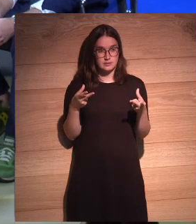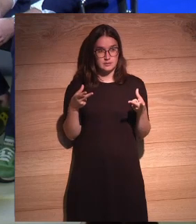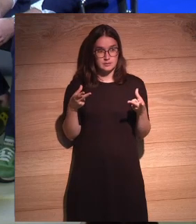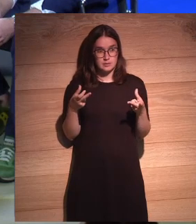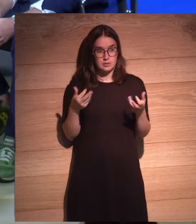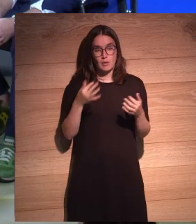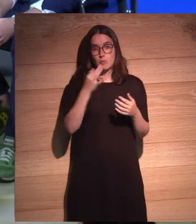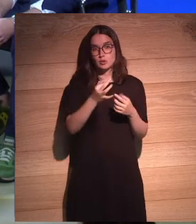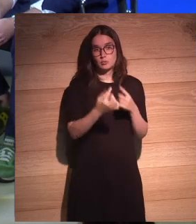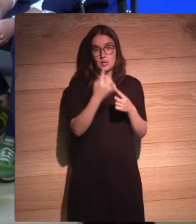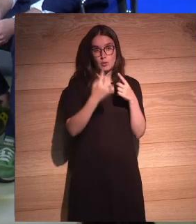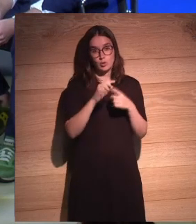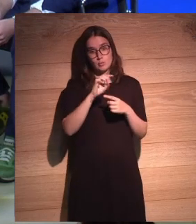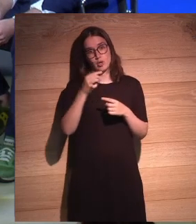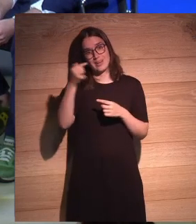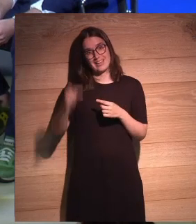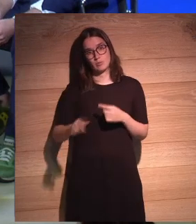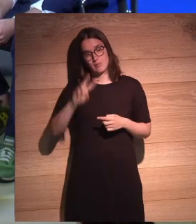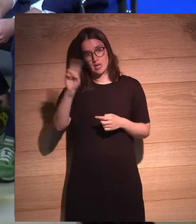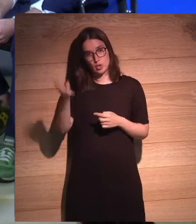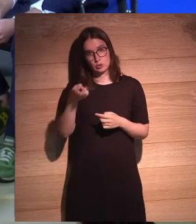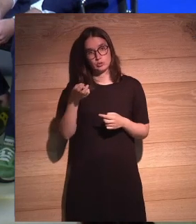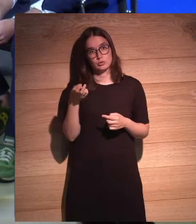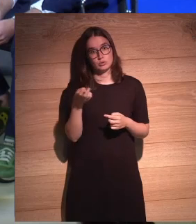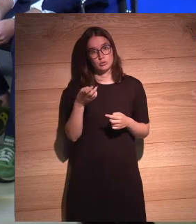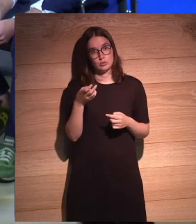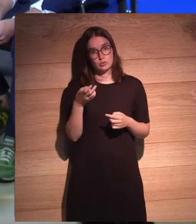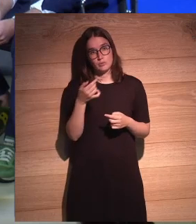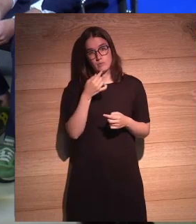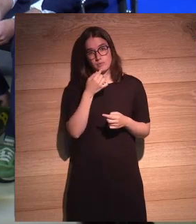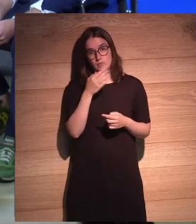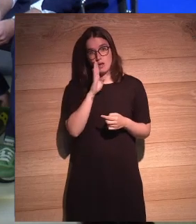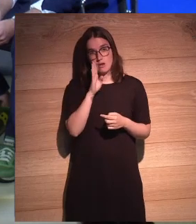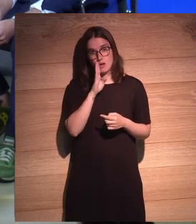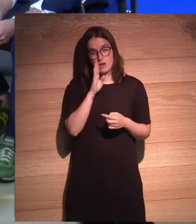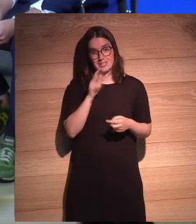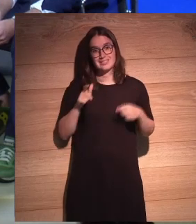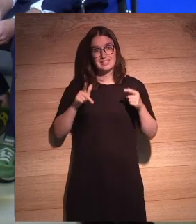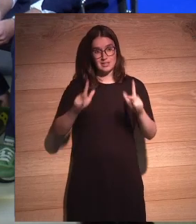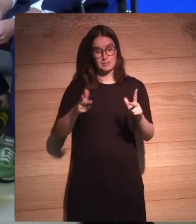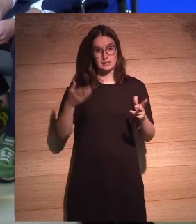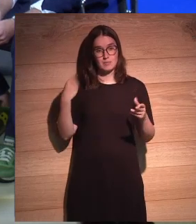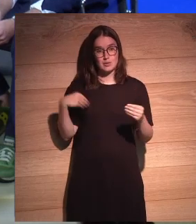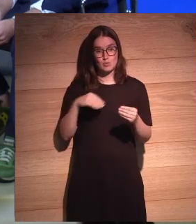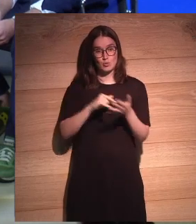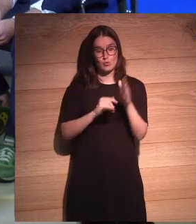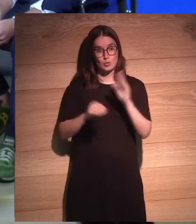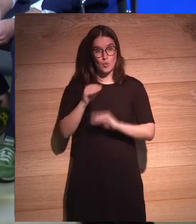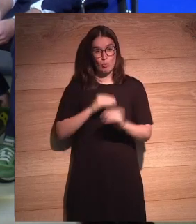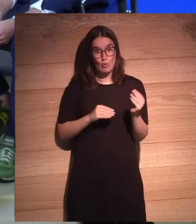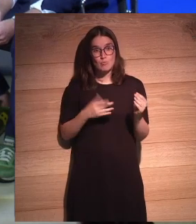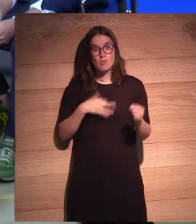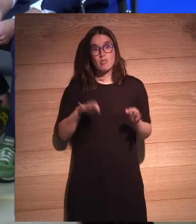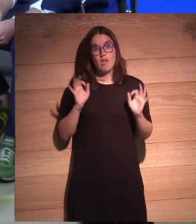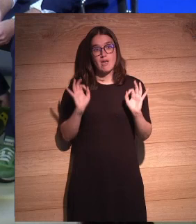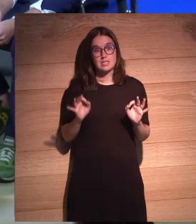genera ventajas para unos y desventajas para otros. Y Miguel ha mencionado la democracia como un antídoto, probablemente es